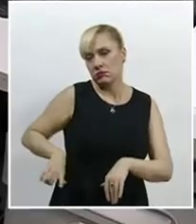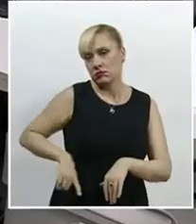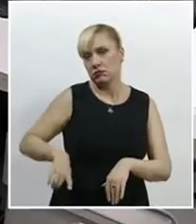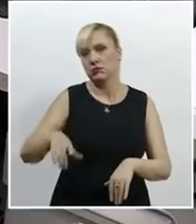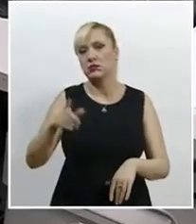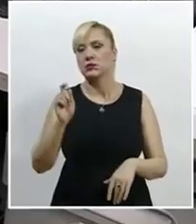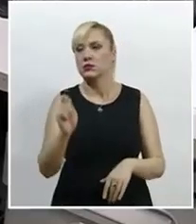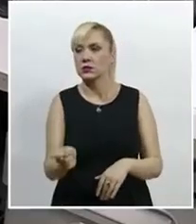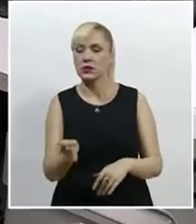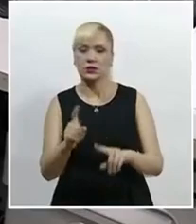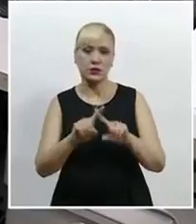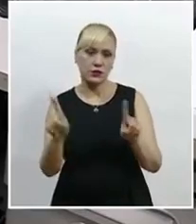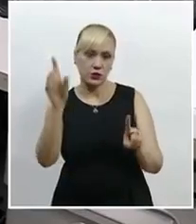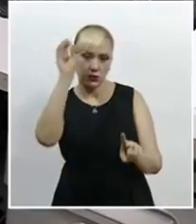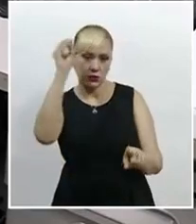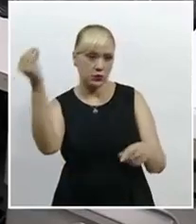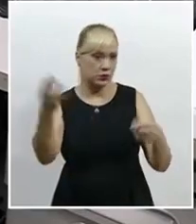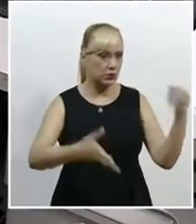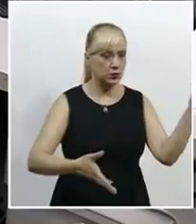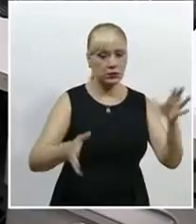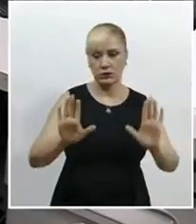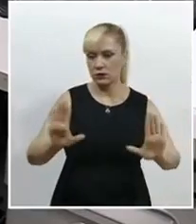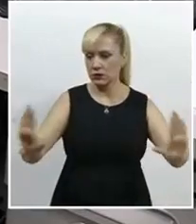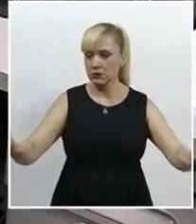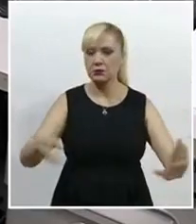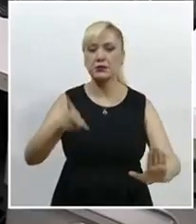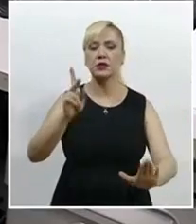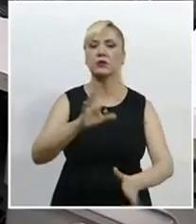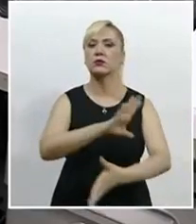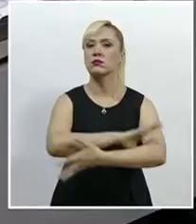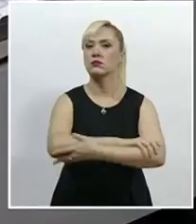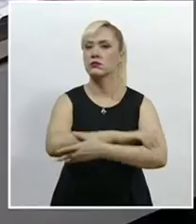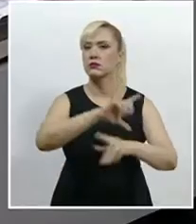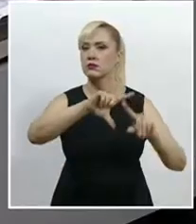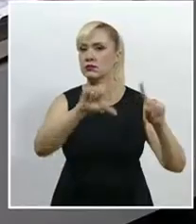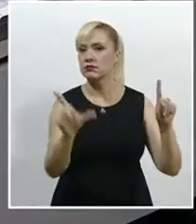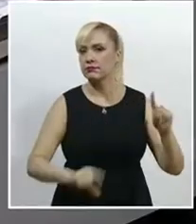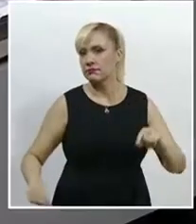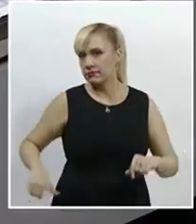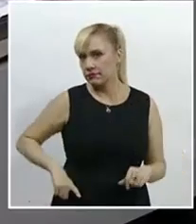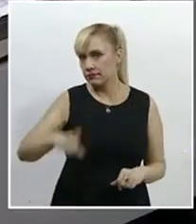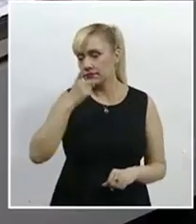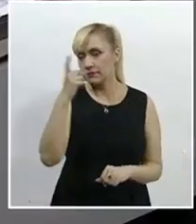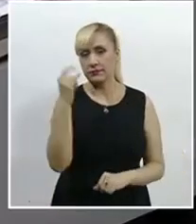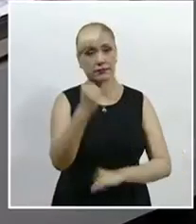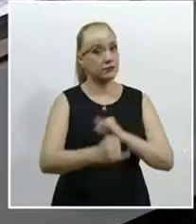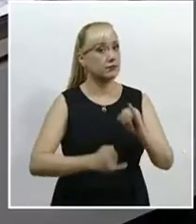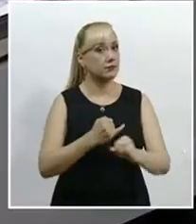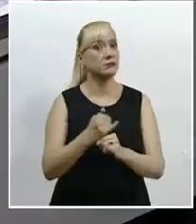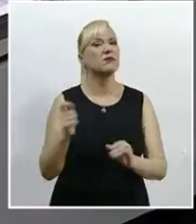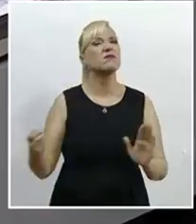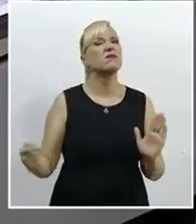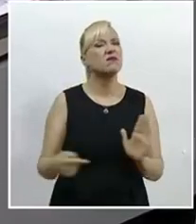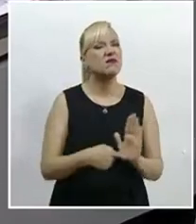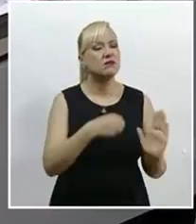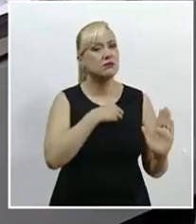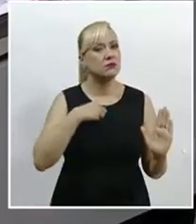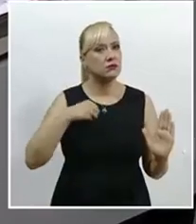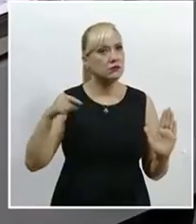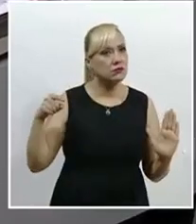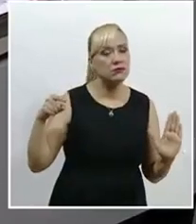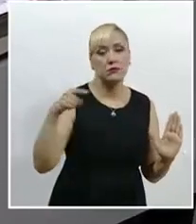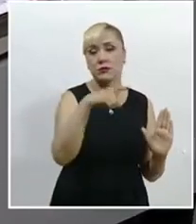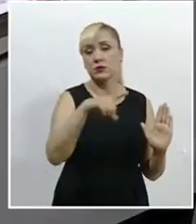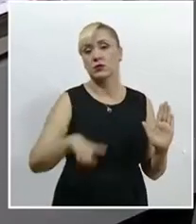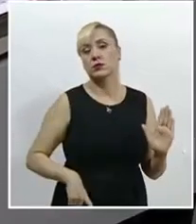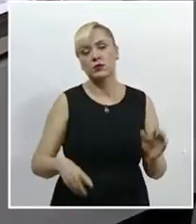y contrapesos bajo la supremacía del Pacto Federal. Recordaron que los estándares internacionales obligan al Estado a